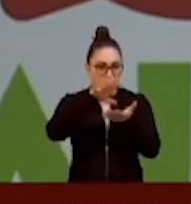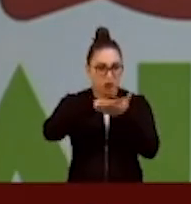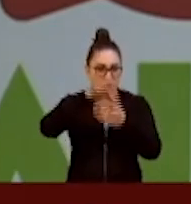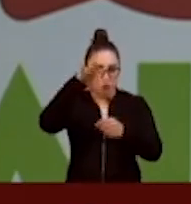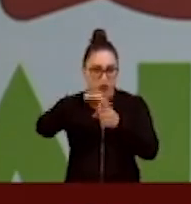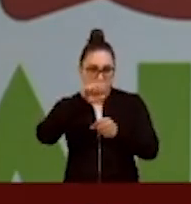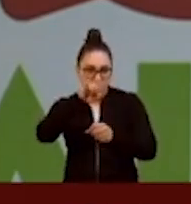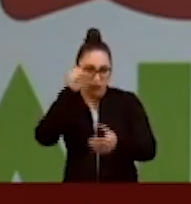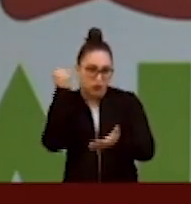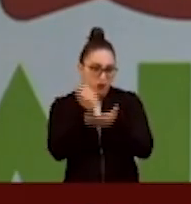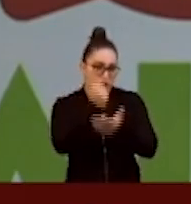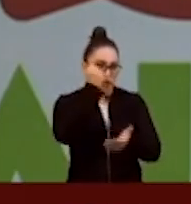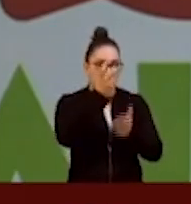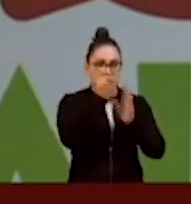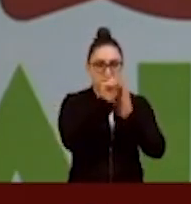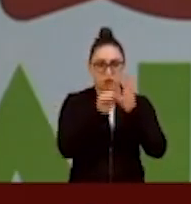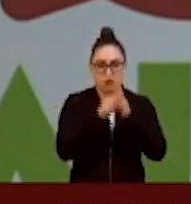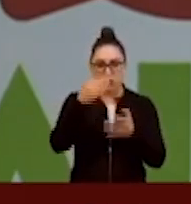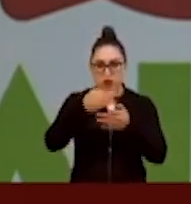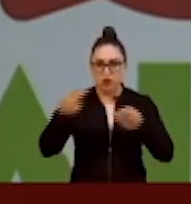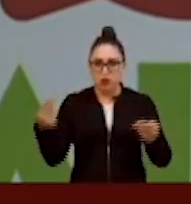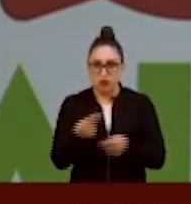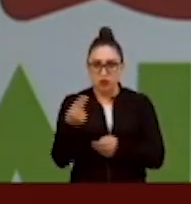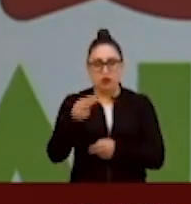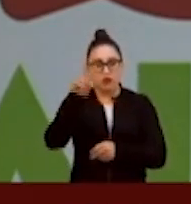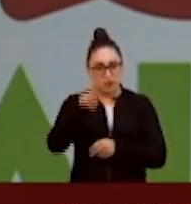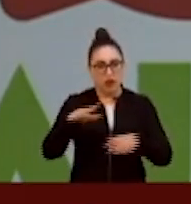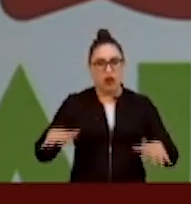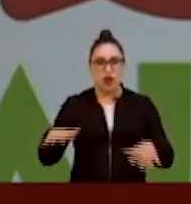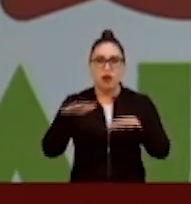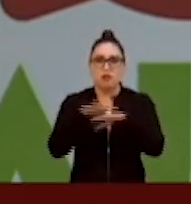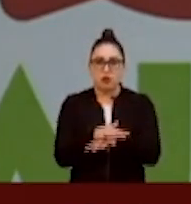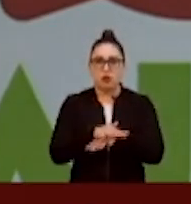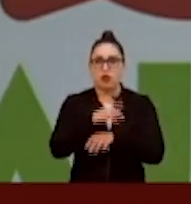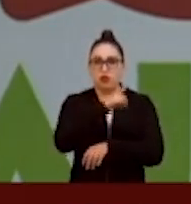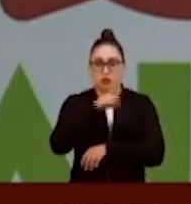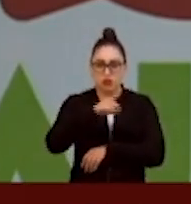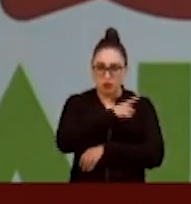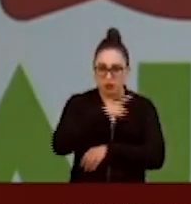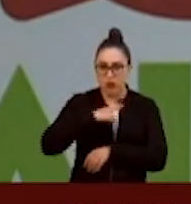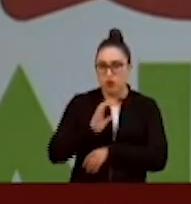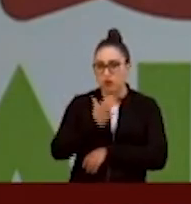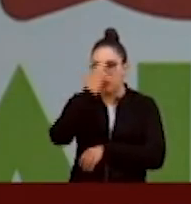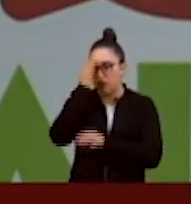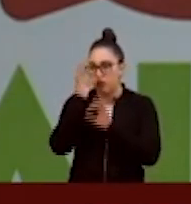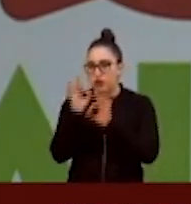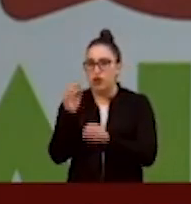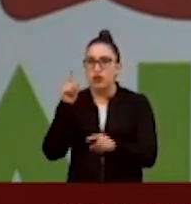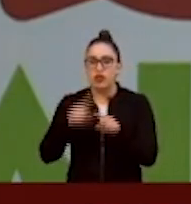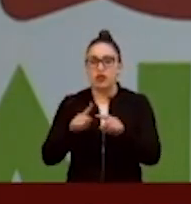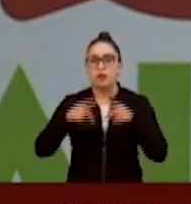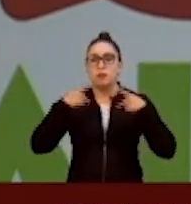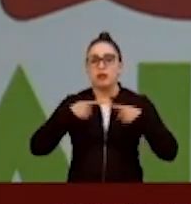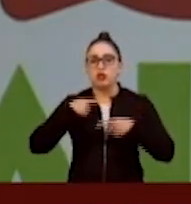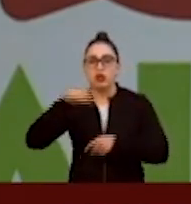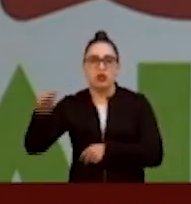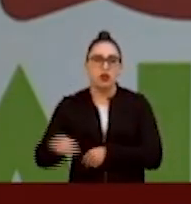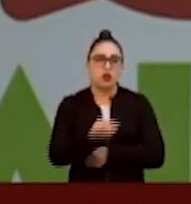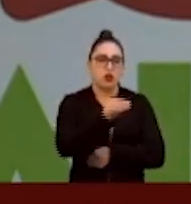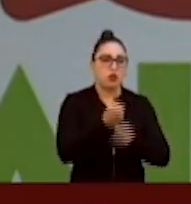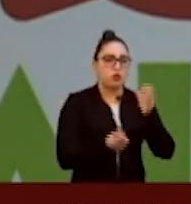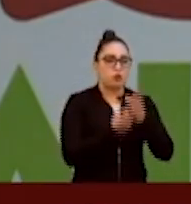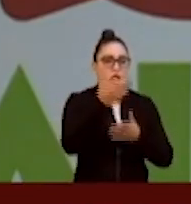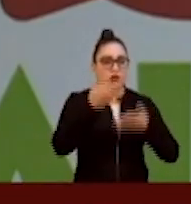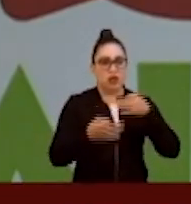la reforma judicial. Nos hace falta conocer quiénes van a ser los jueces,